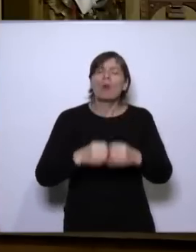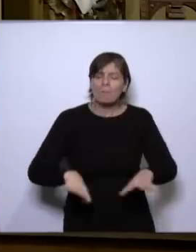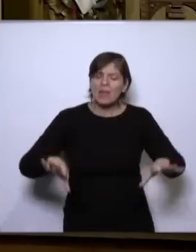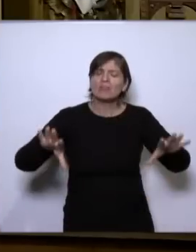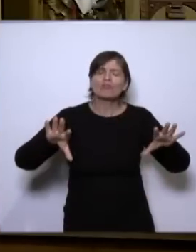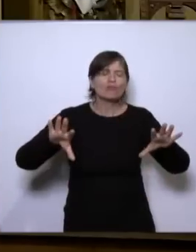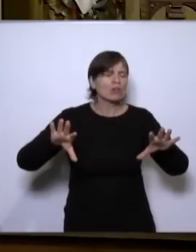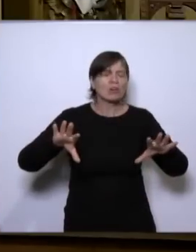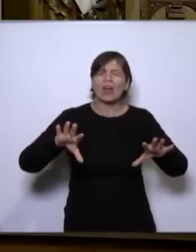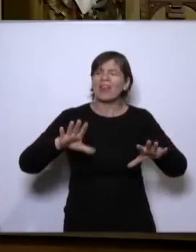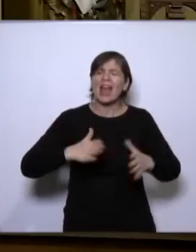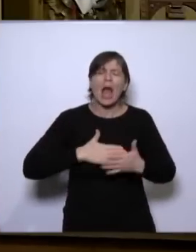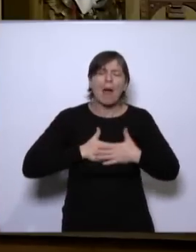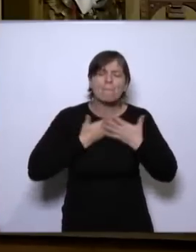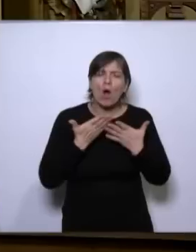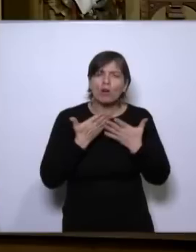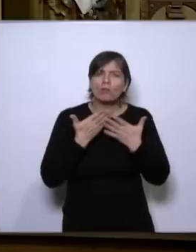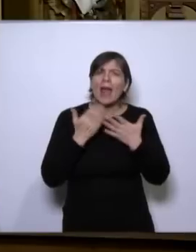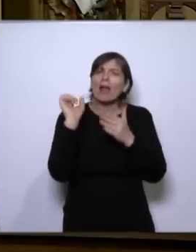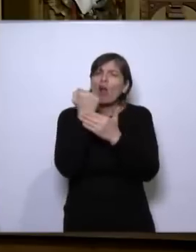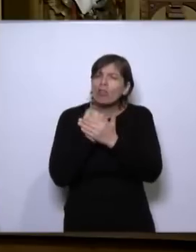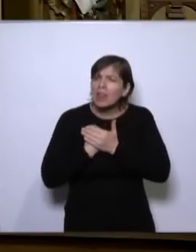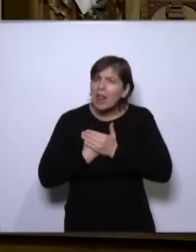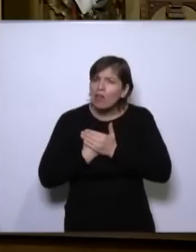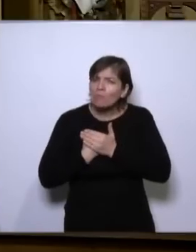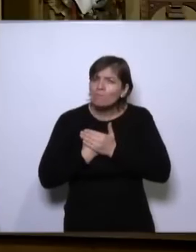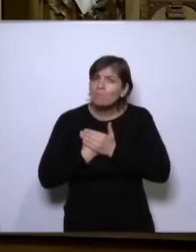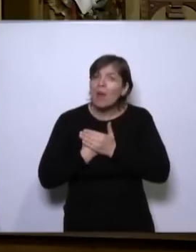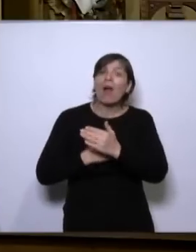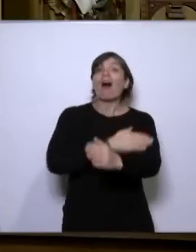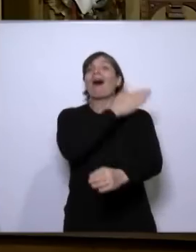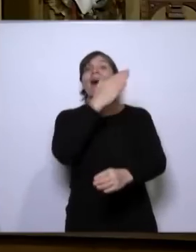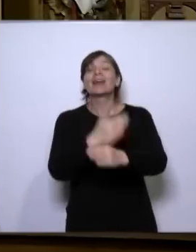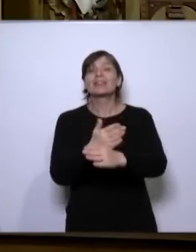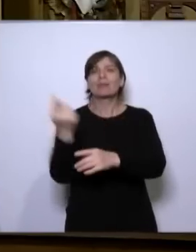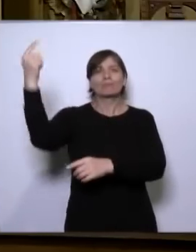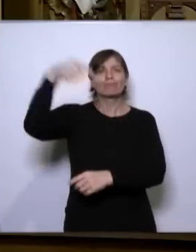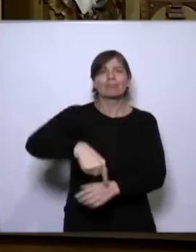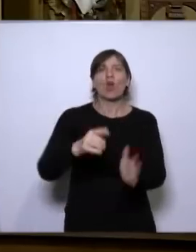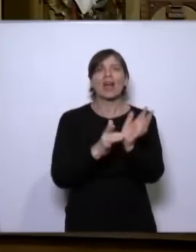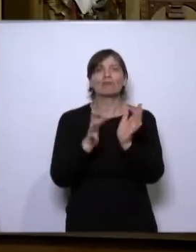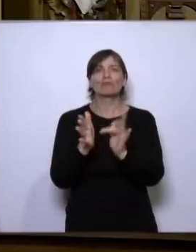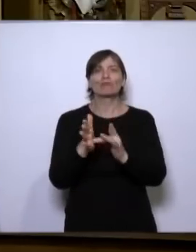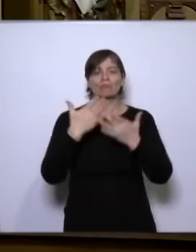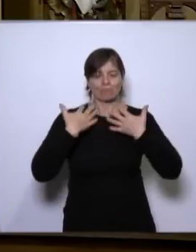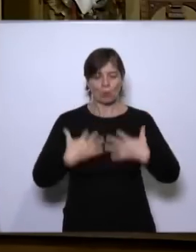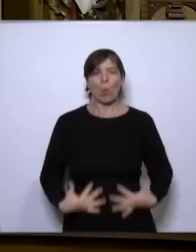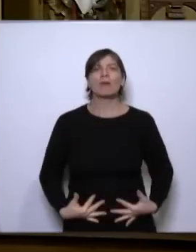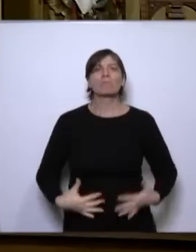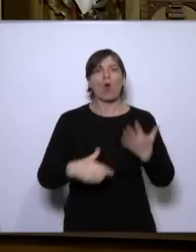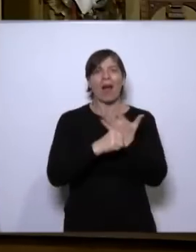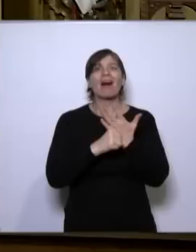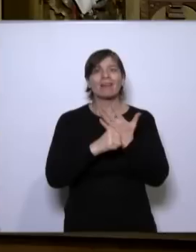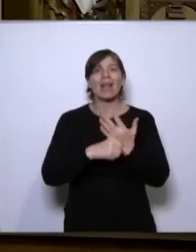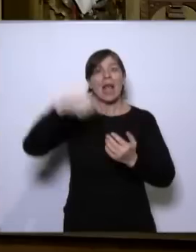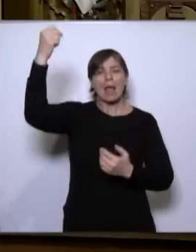amor inacabable quedó oculto hasta la encarnación de su Hijo Jesús y